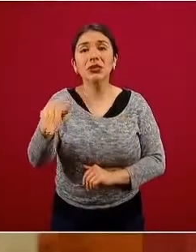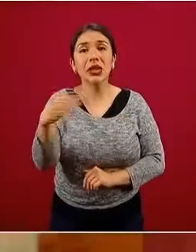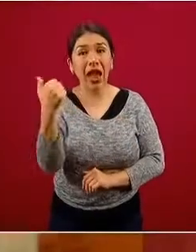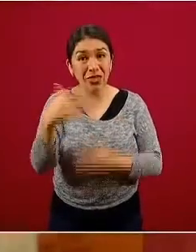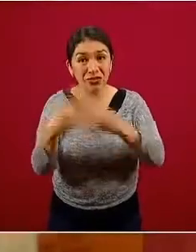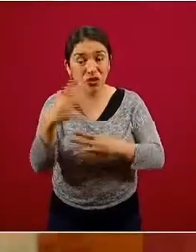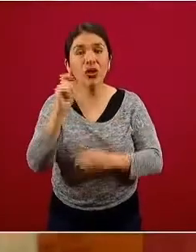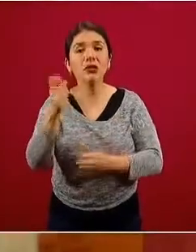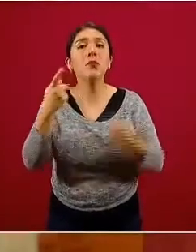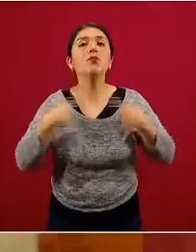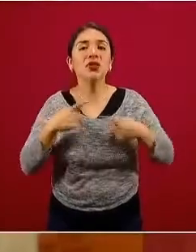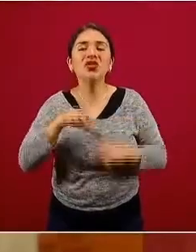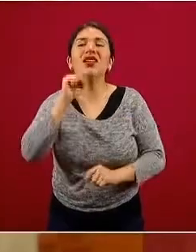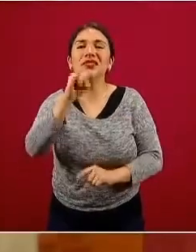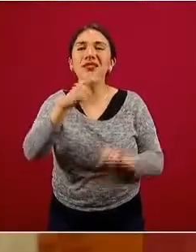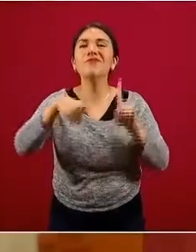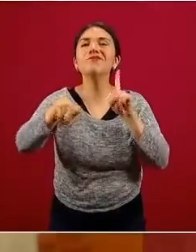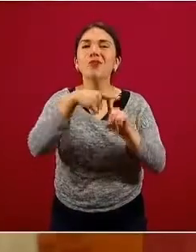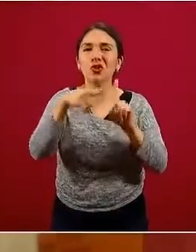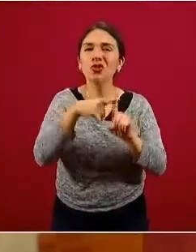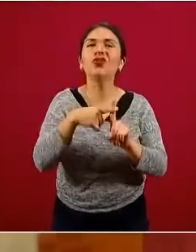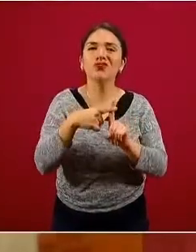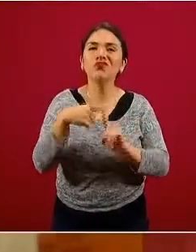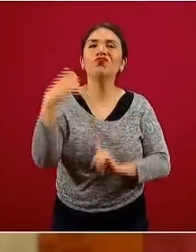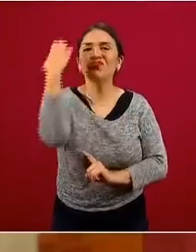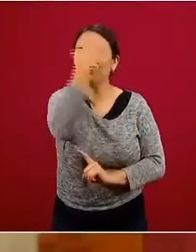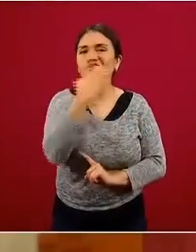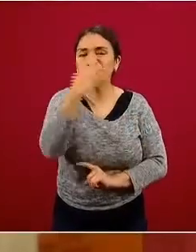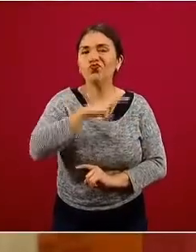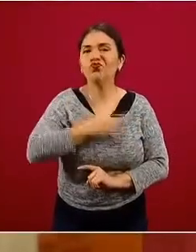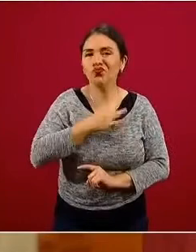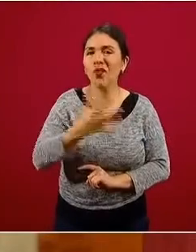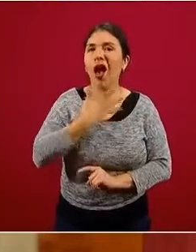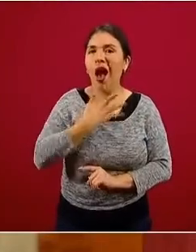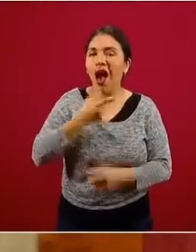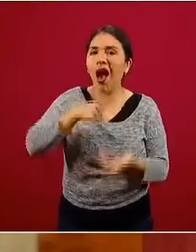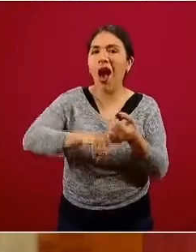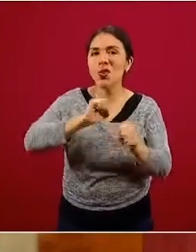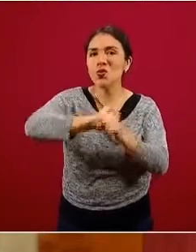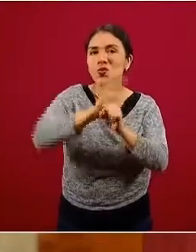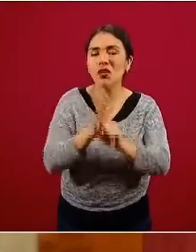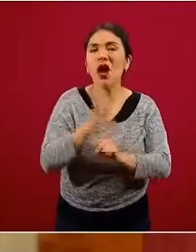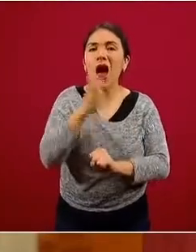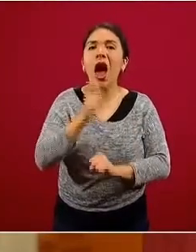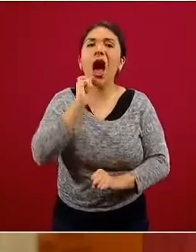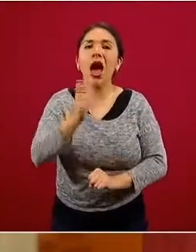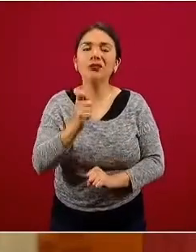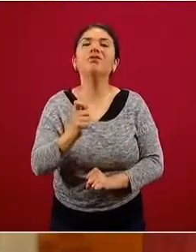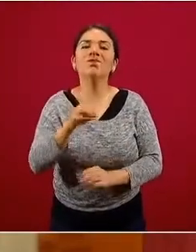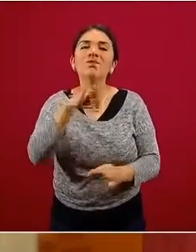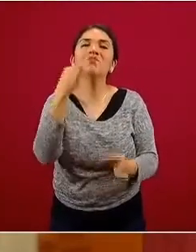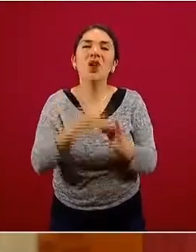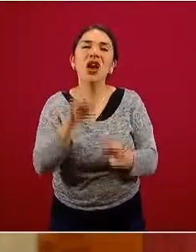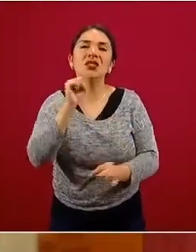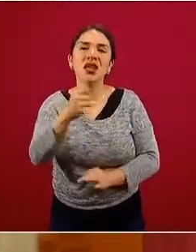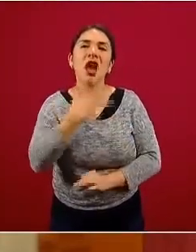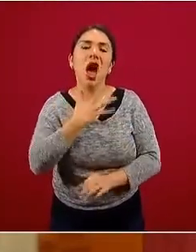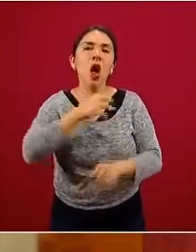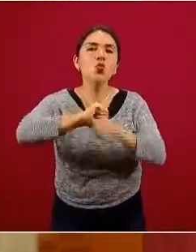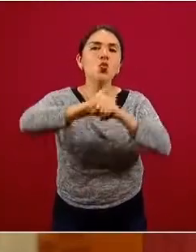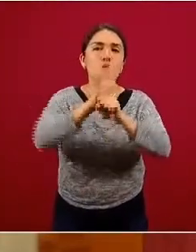579.914 son las personas que dieron positivas a la prueba del virus SARS-CoV-2, por lo tanto son los casos confirmados